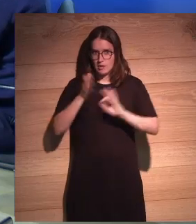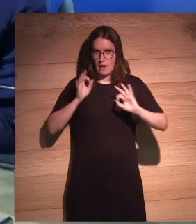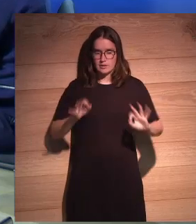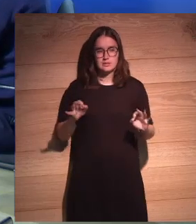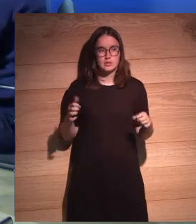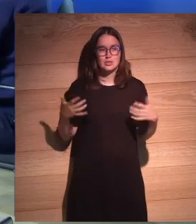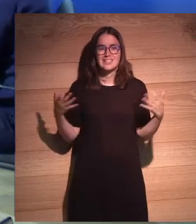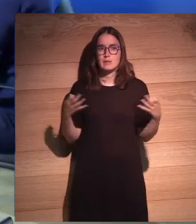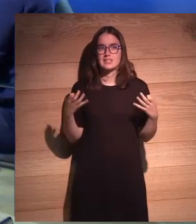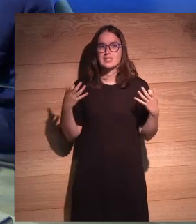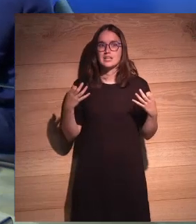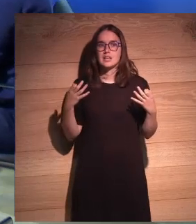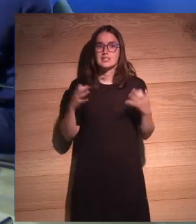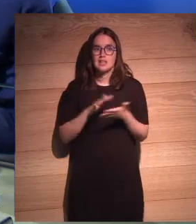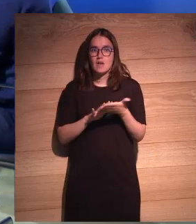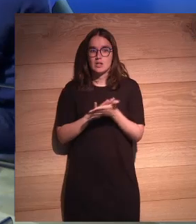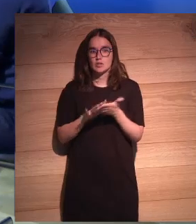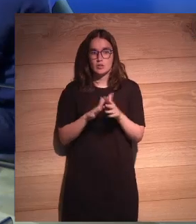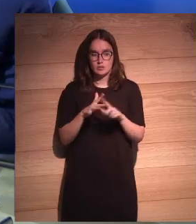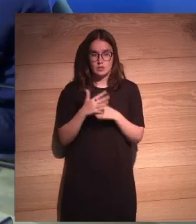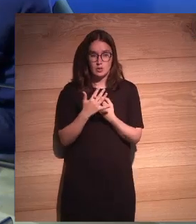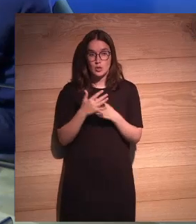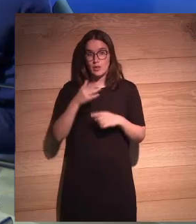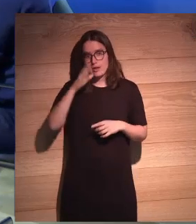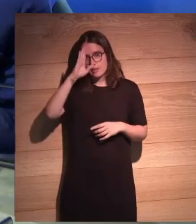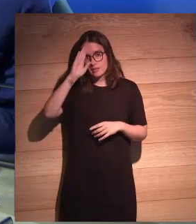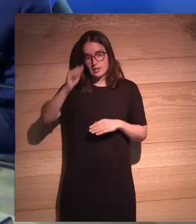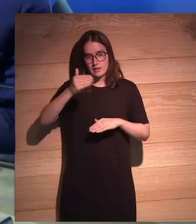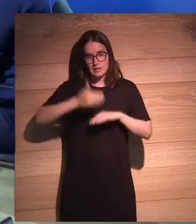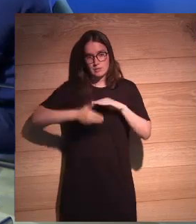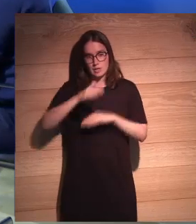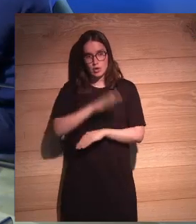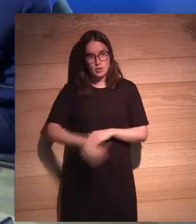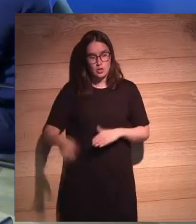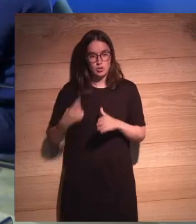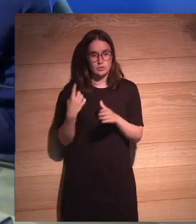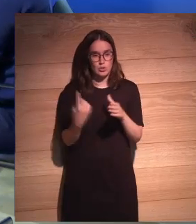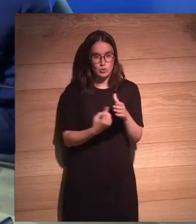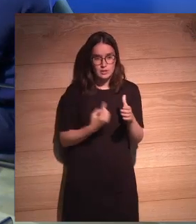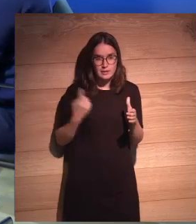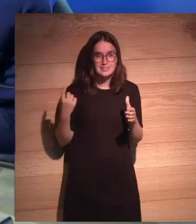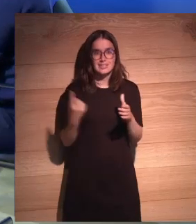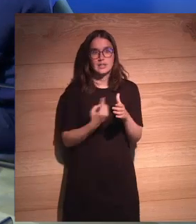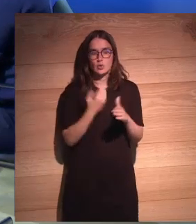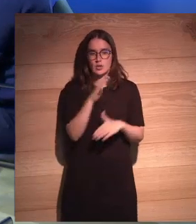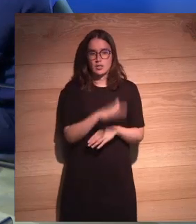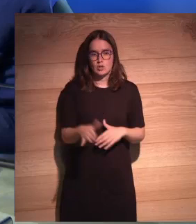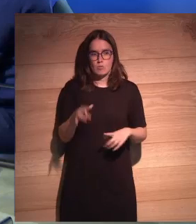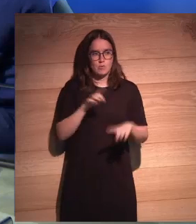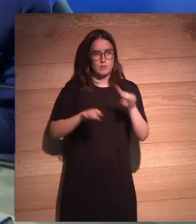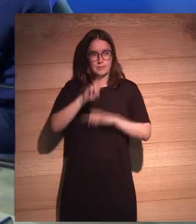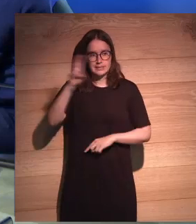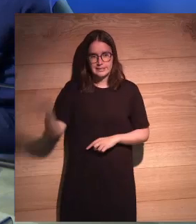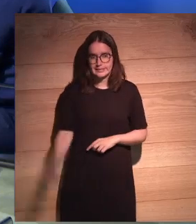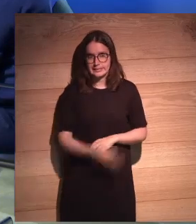que pasa es que usted seguramente está hablando de casos muy delimitados, como niños límites, como niños autistas, como niños que tienen cualquiera de los problemas